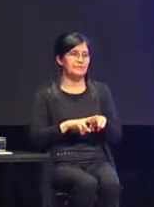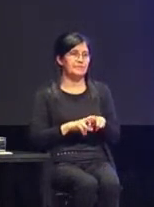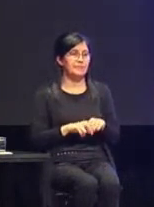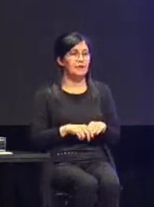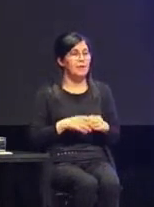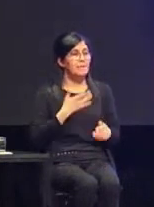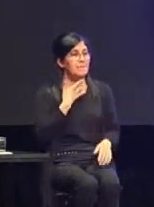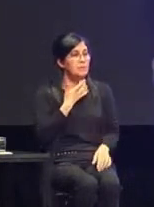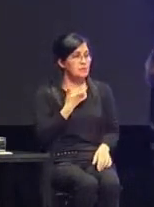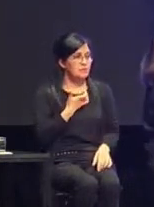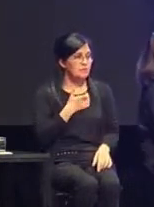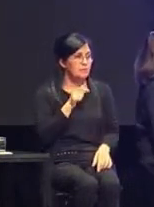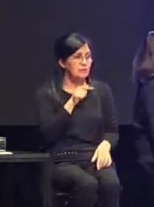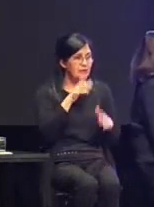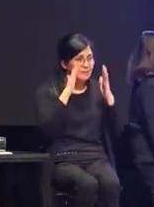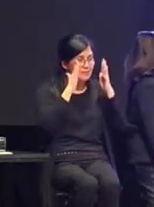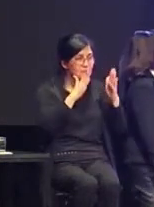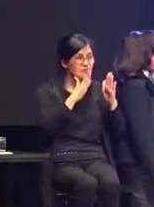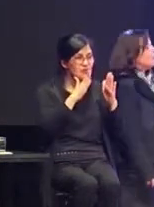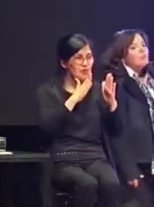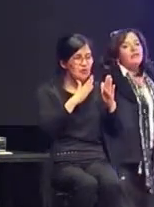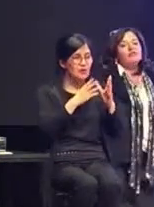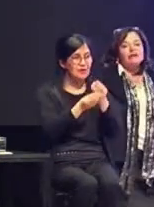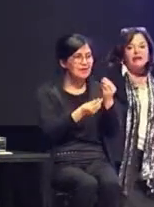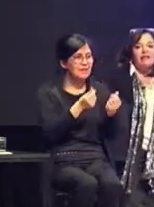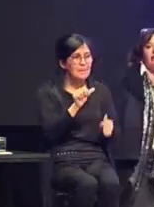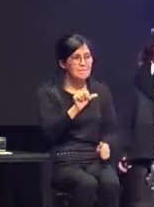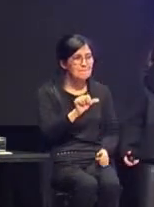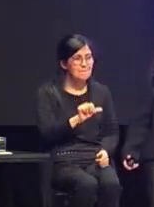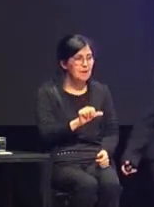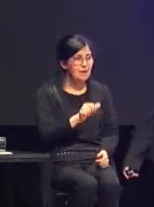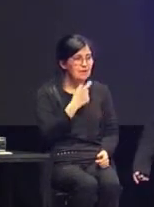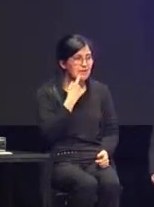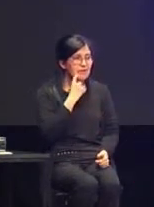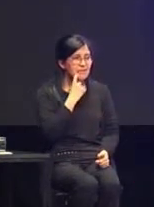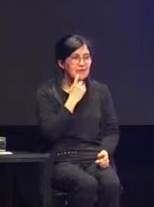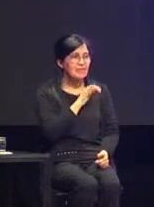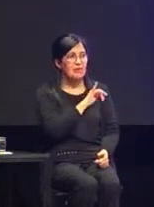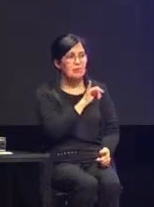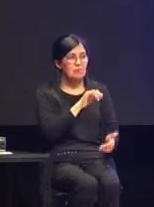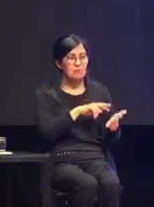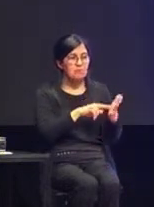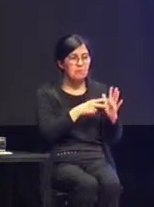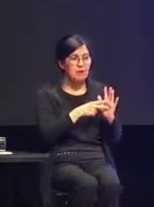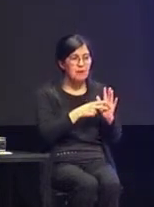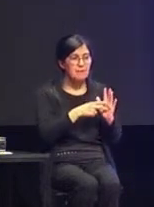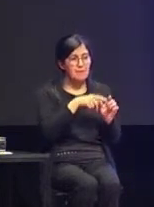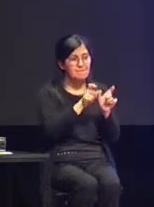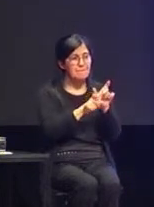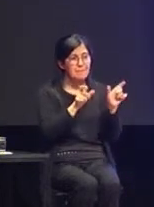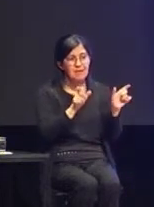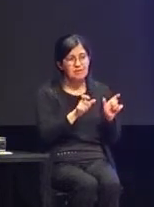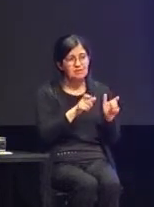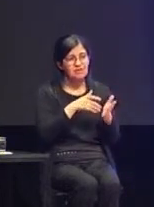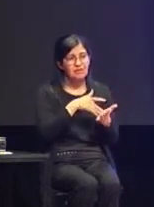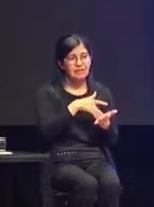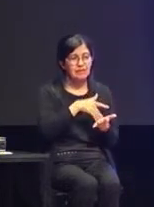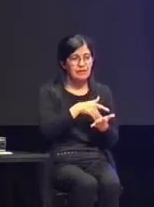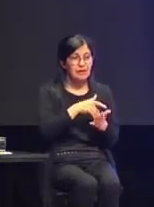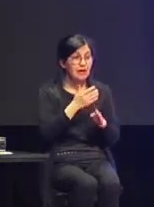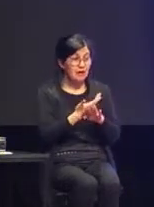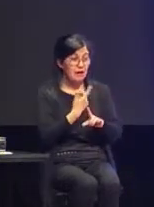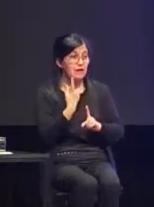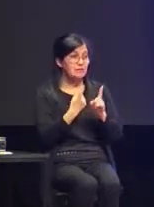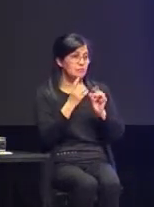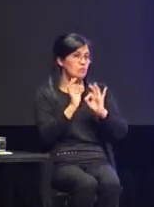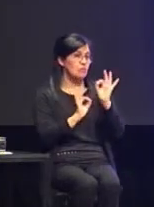qué? Porque una atención de mala calidad afecta a los grupos más vulnerables de la sociedad. Tenemos el índice, o hay varios